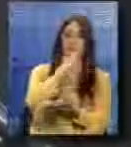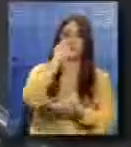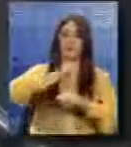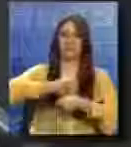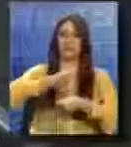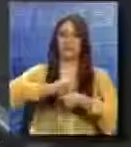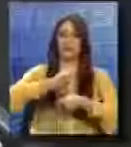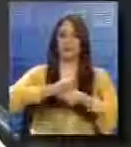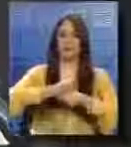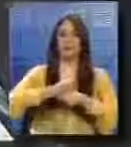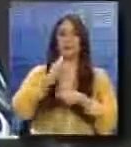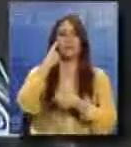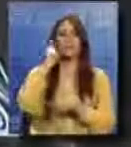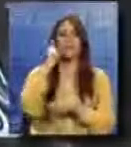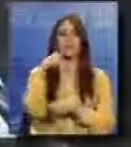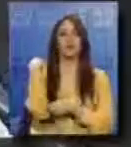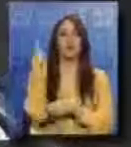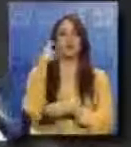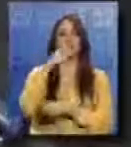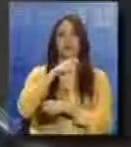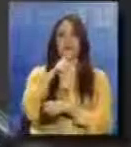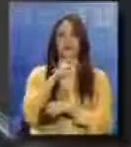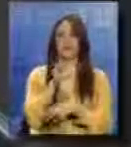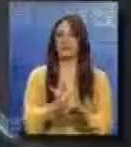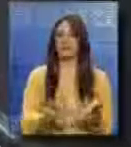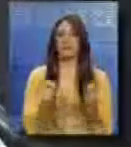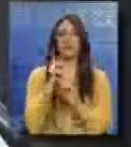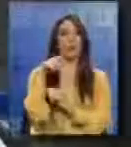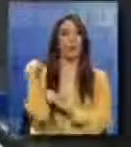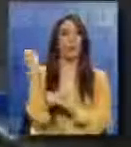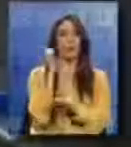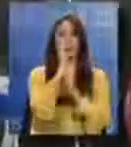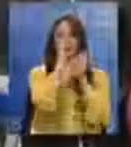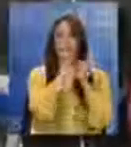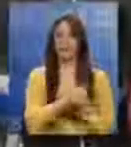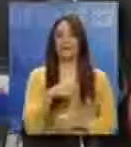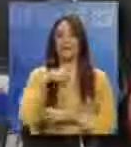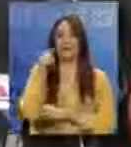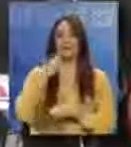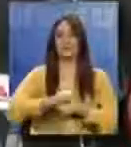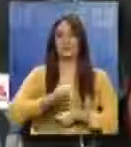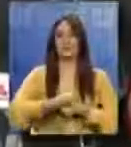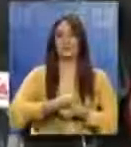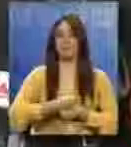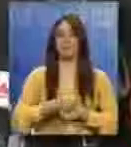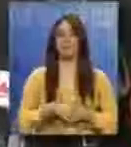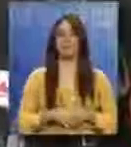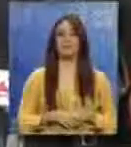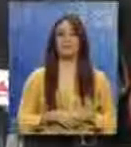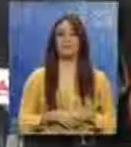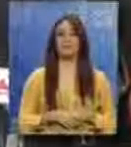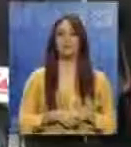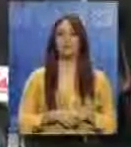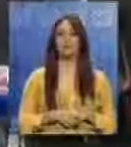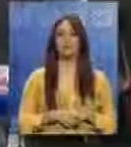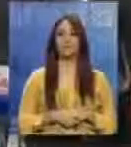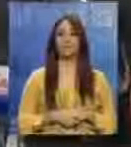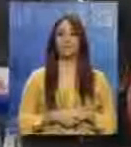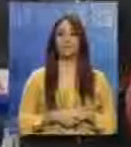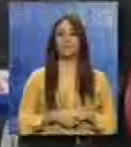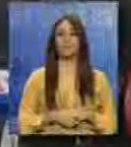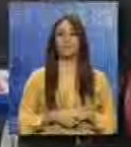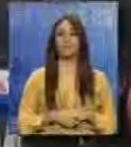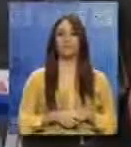trabajo y el empleo que necesitamos todos los ecuatorianos. Contribuir con